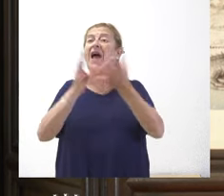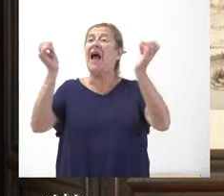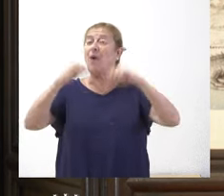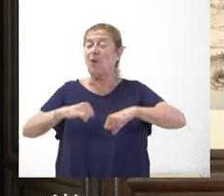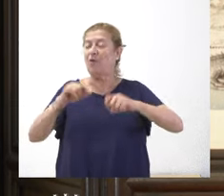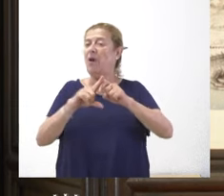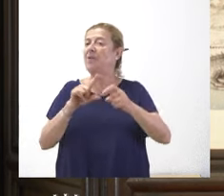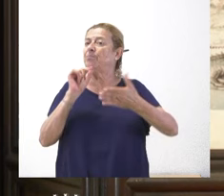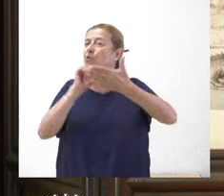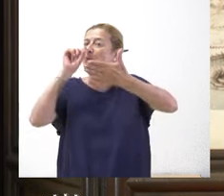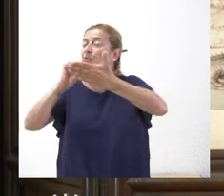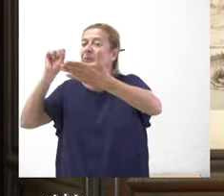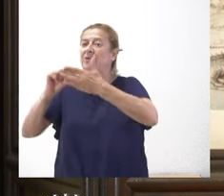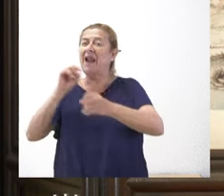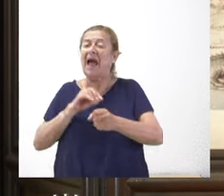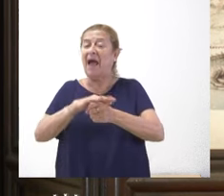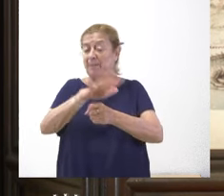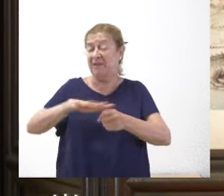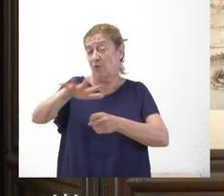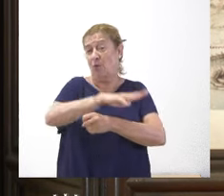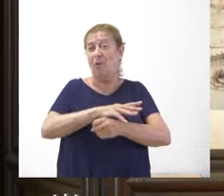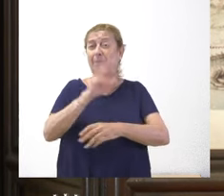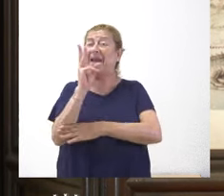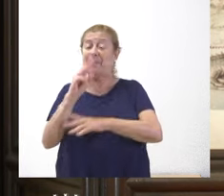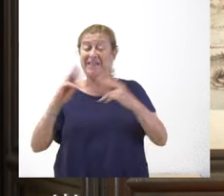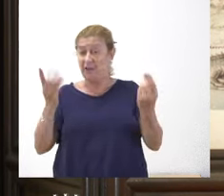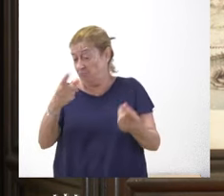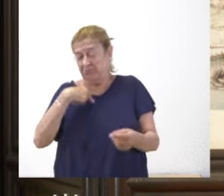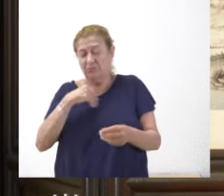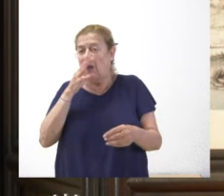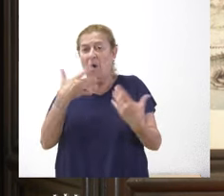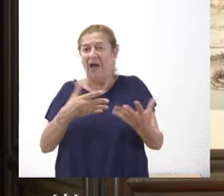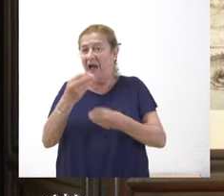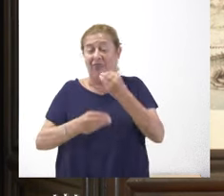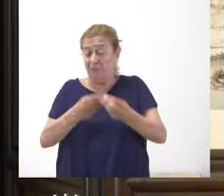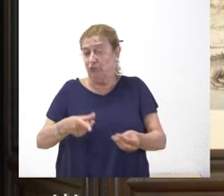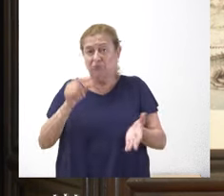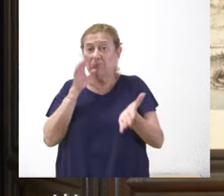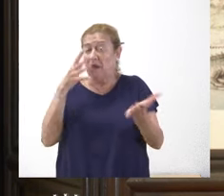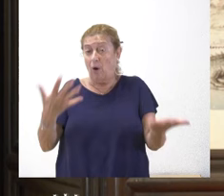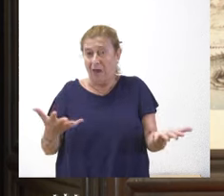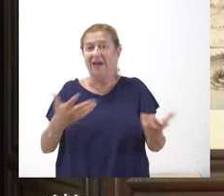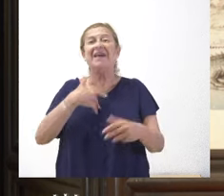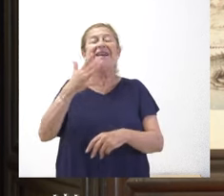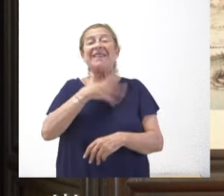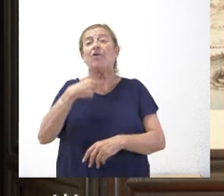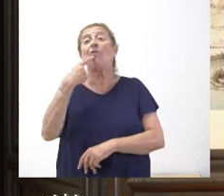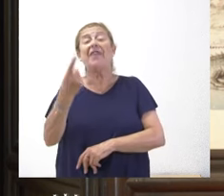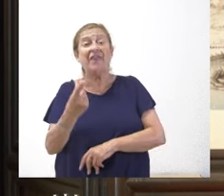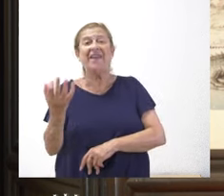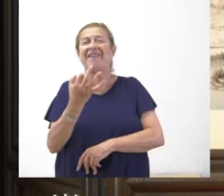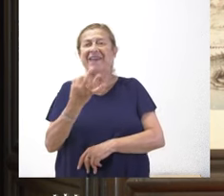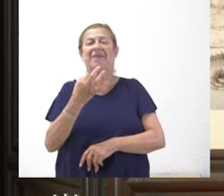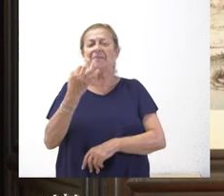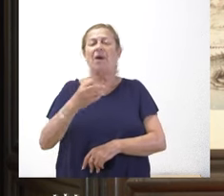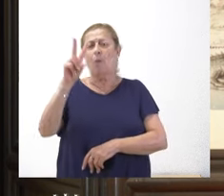puntuales en el ámbito parlamentario eso es lo que haremos en estos momentos quiero decir que ha sido